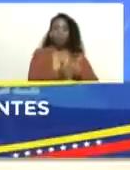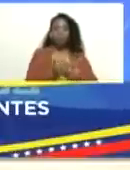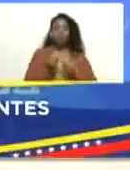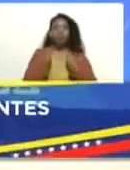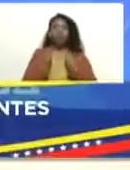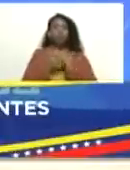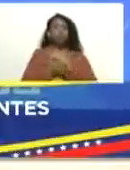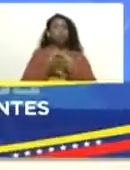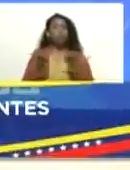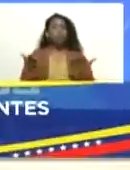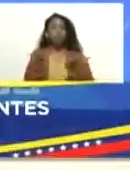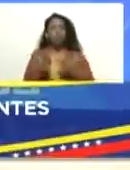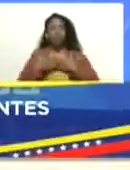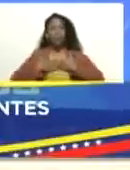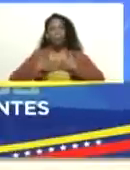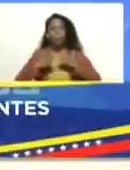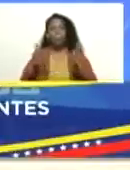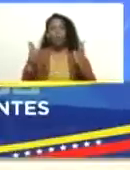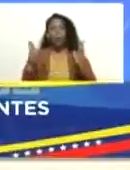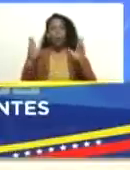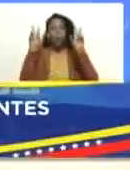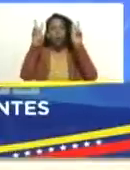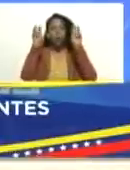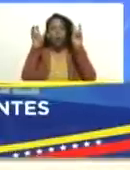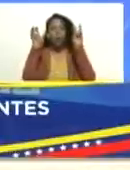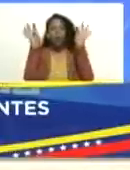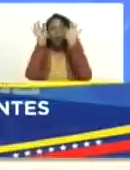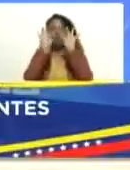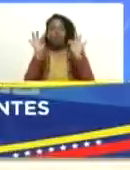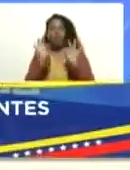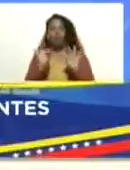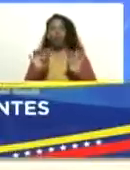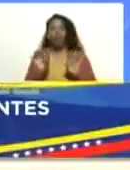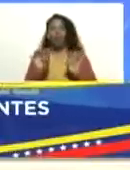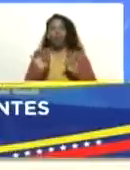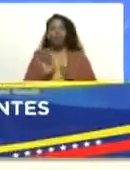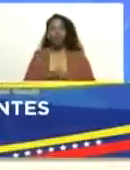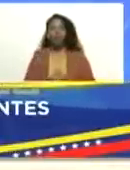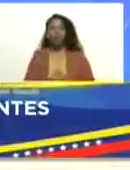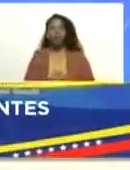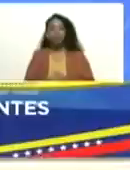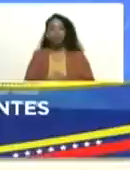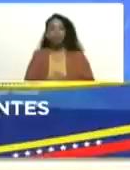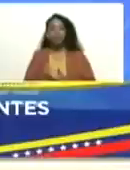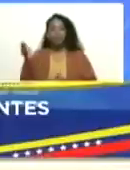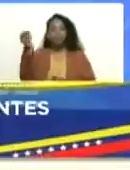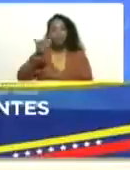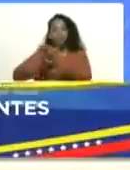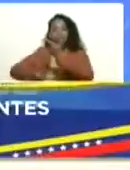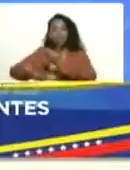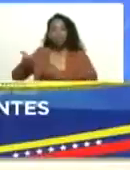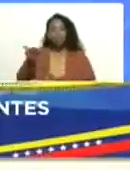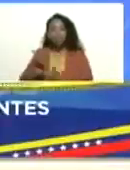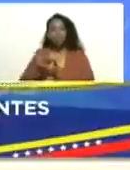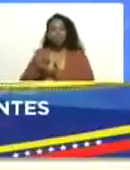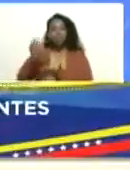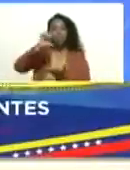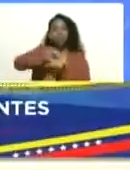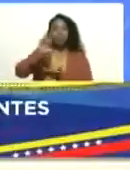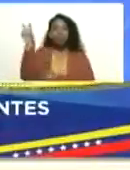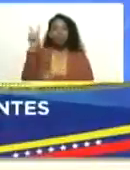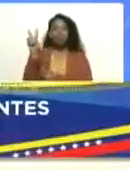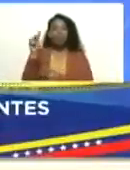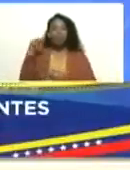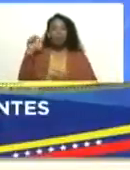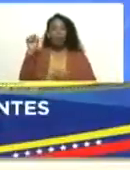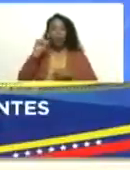para abrir un horizonte nuevo en las relaciones de Irán-Venezuela en este